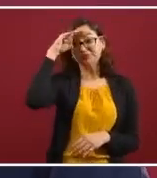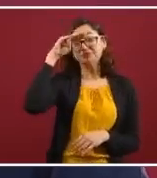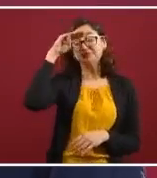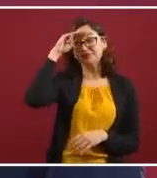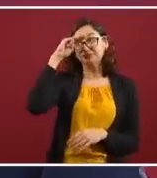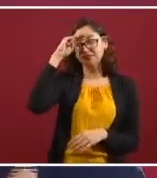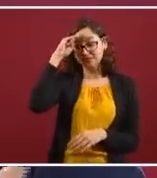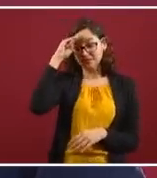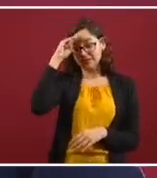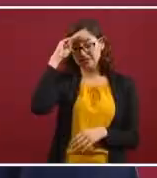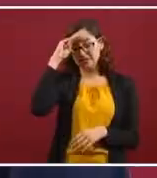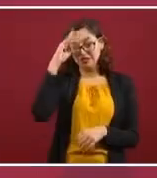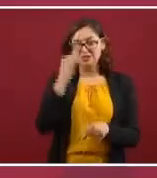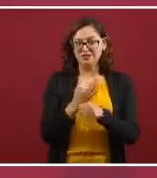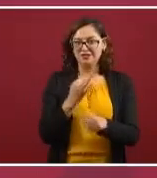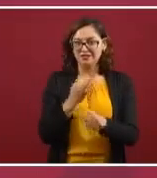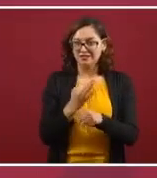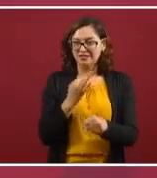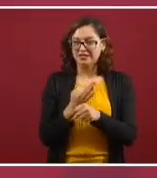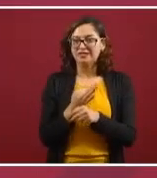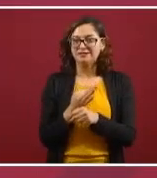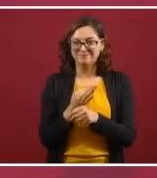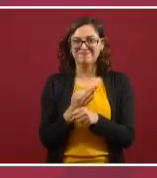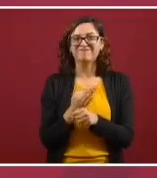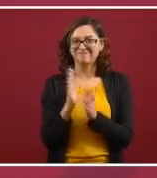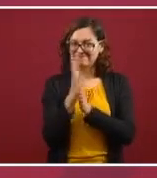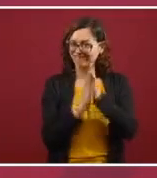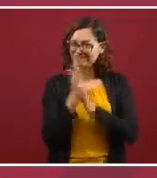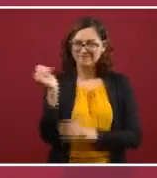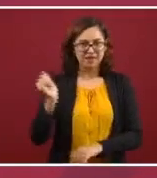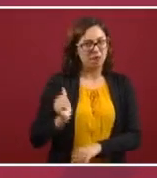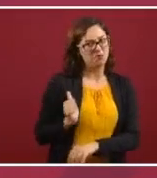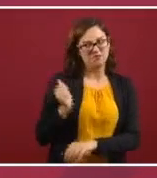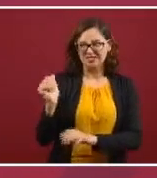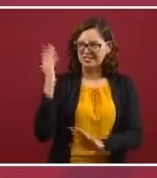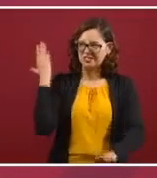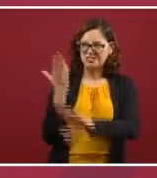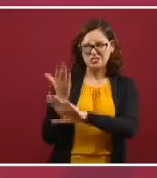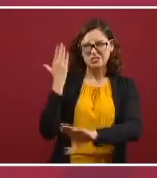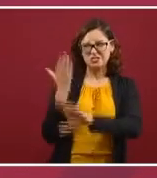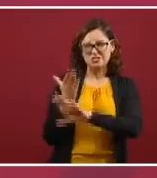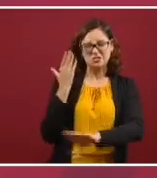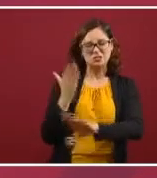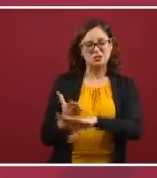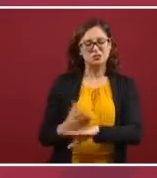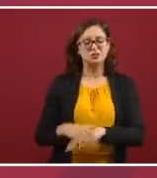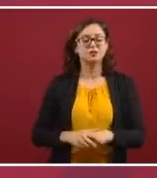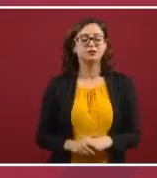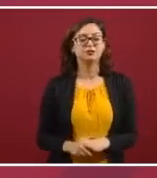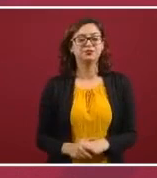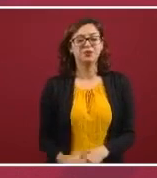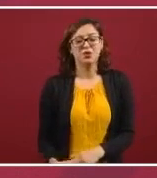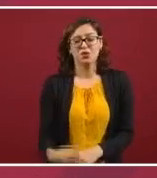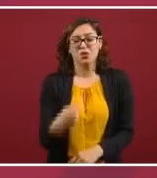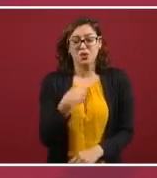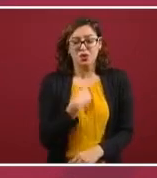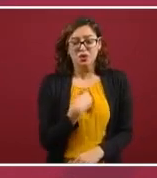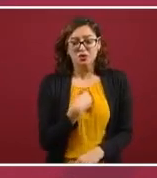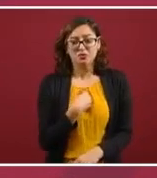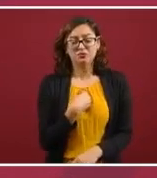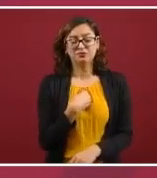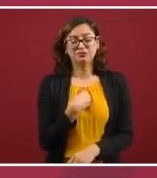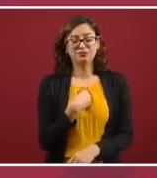de afectarnos políticamente. Yo siempre creo mucho